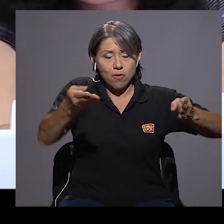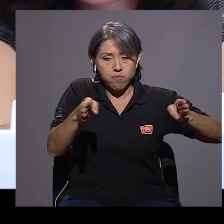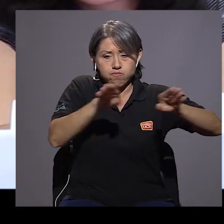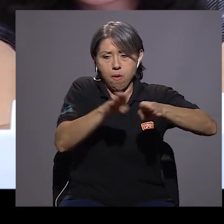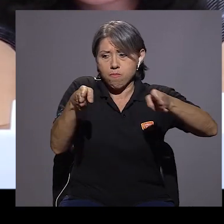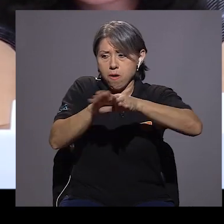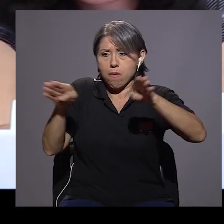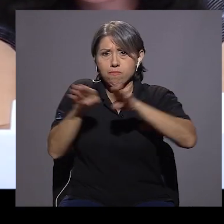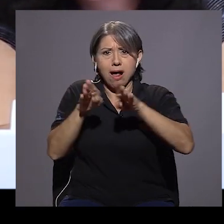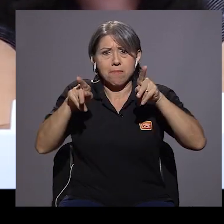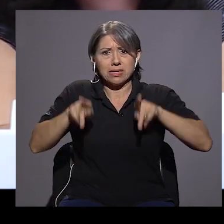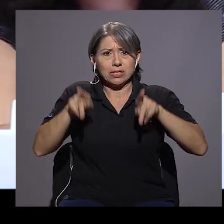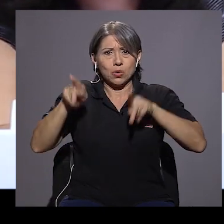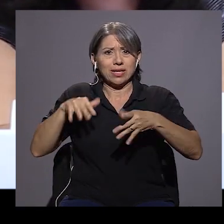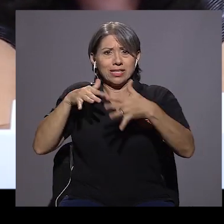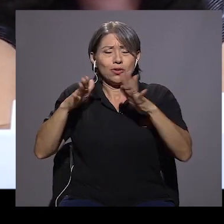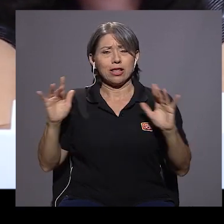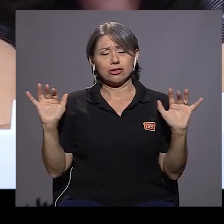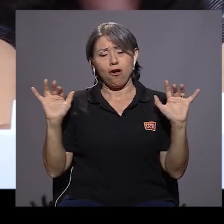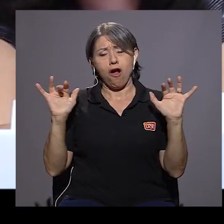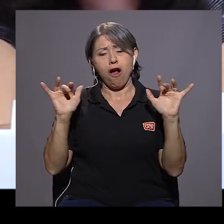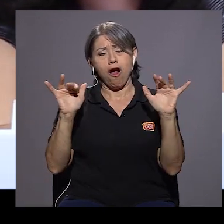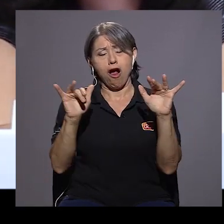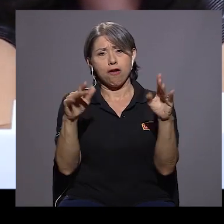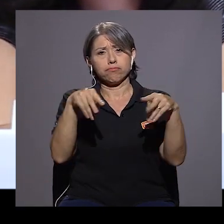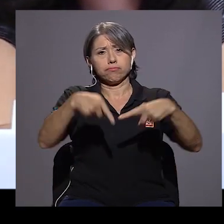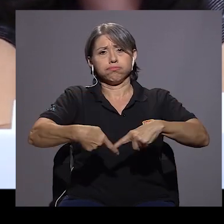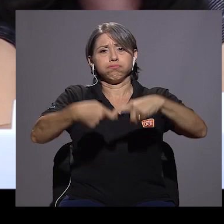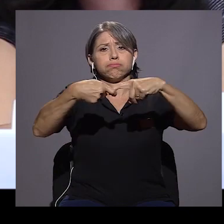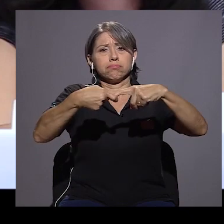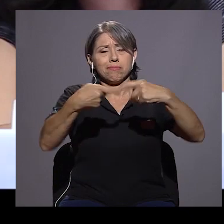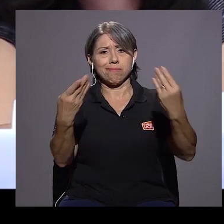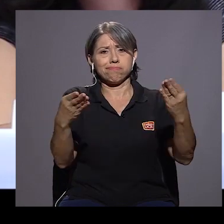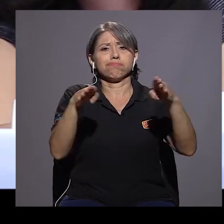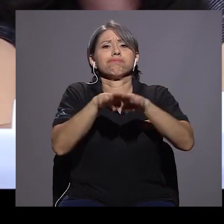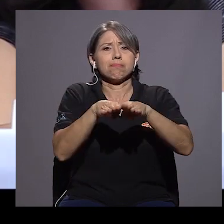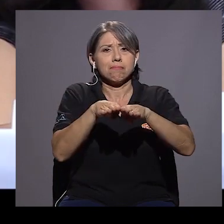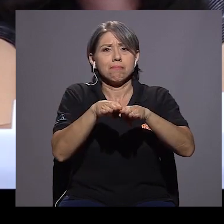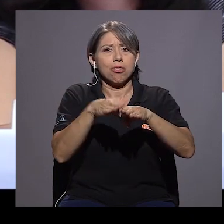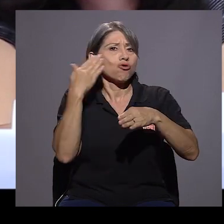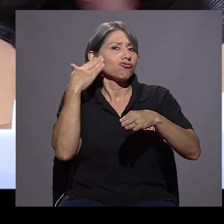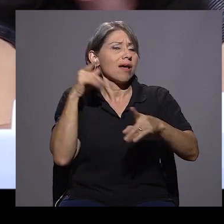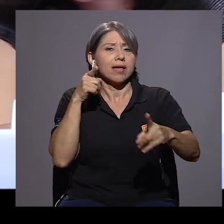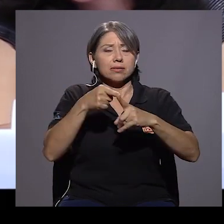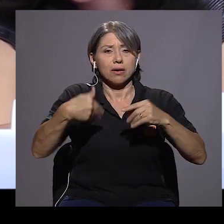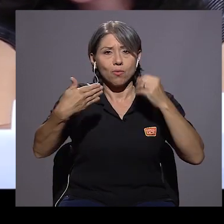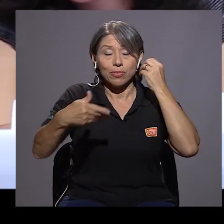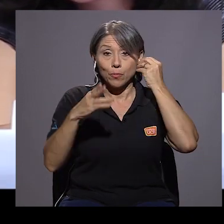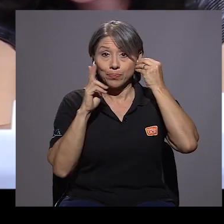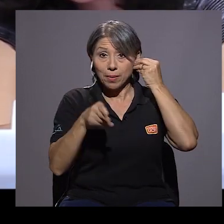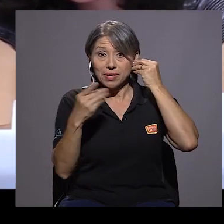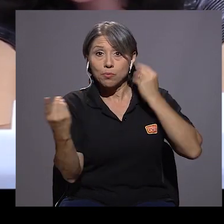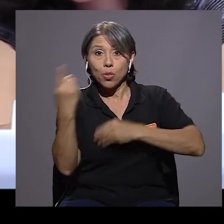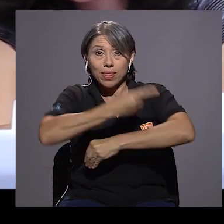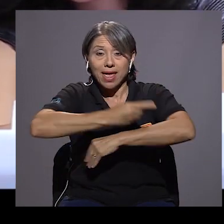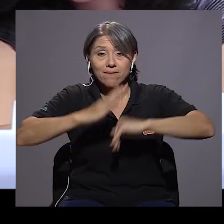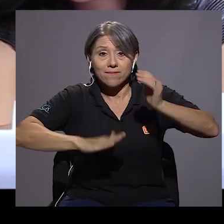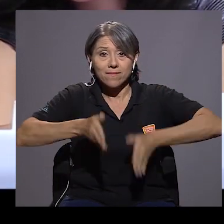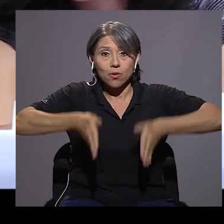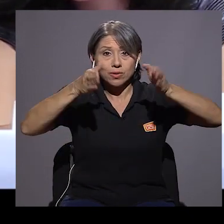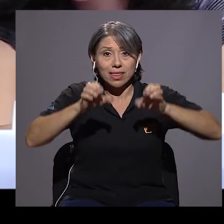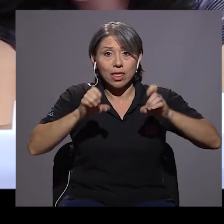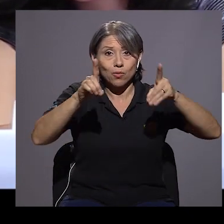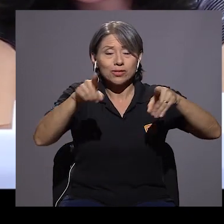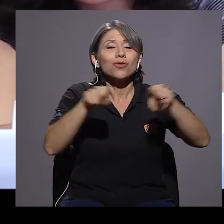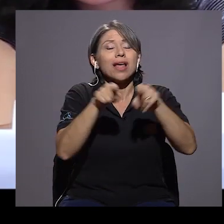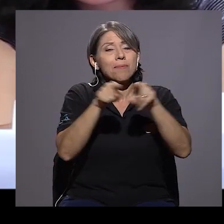Ese bloqueo en la vía, esa toma de la calle pública se sostiene indefinidamente. Este mismo día, la Facultad de Educación